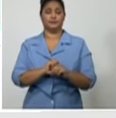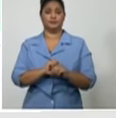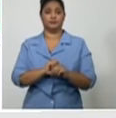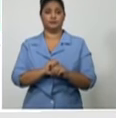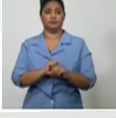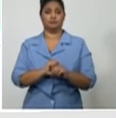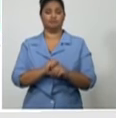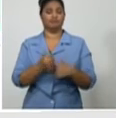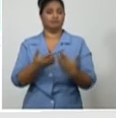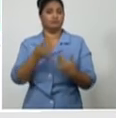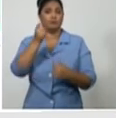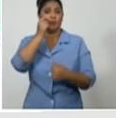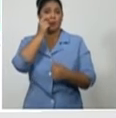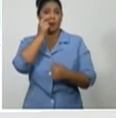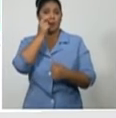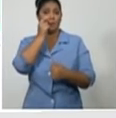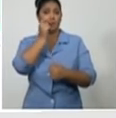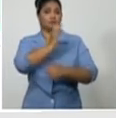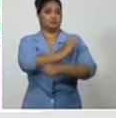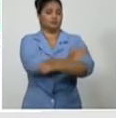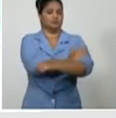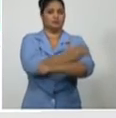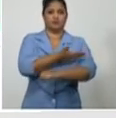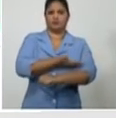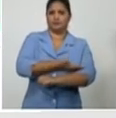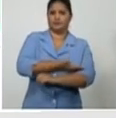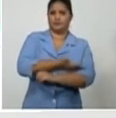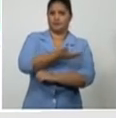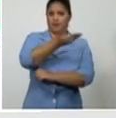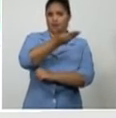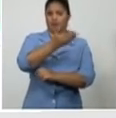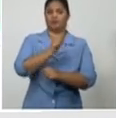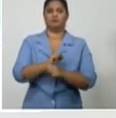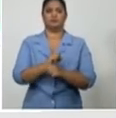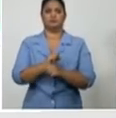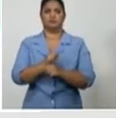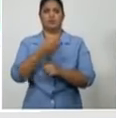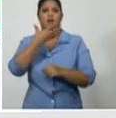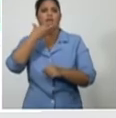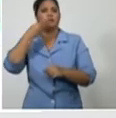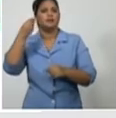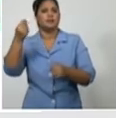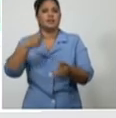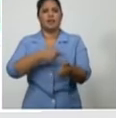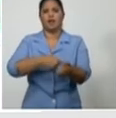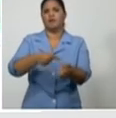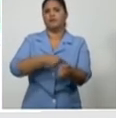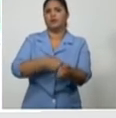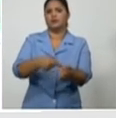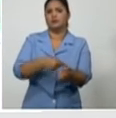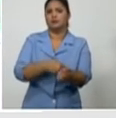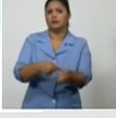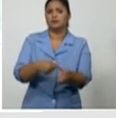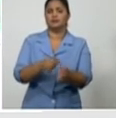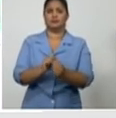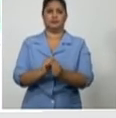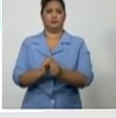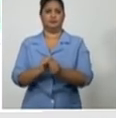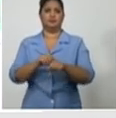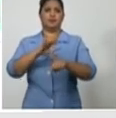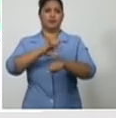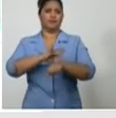una hipertensión arterial, una diabetes mellitus y una enfermedad pulmonar obstructiva crónica.